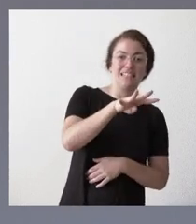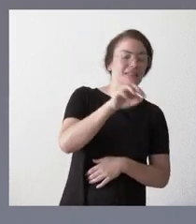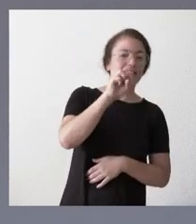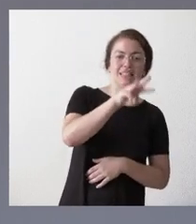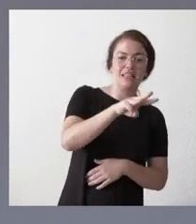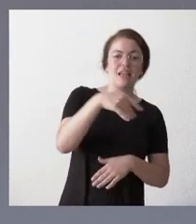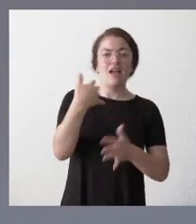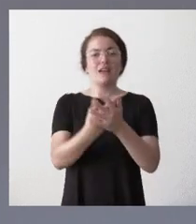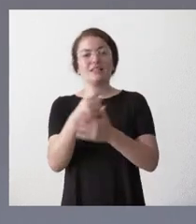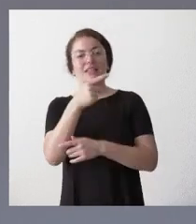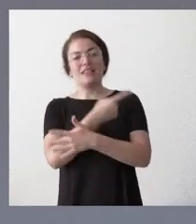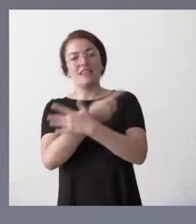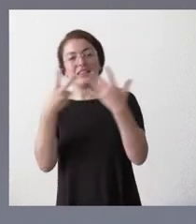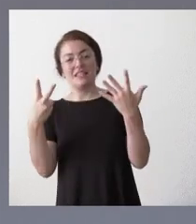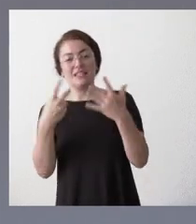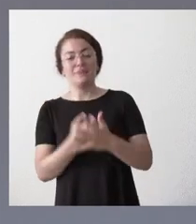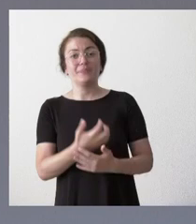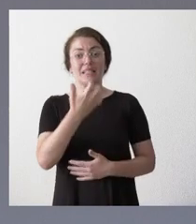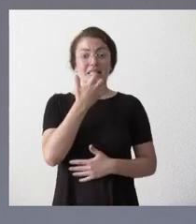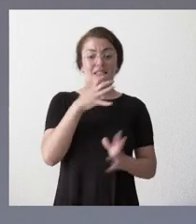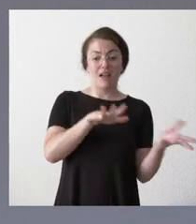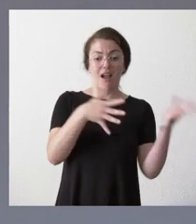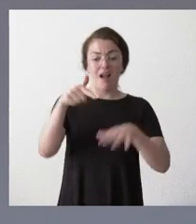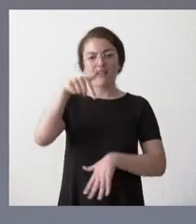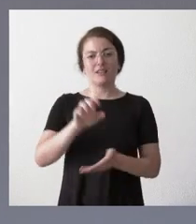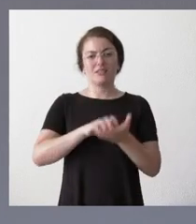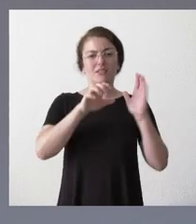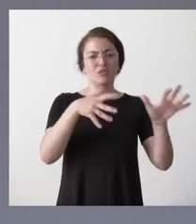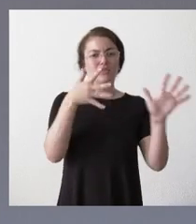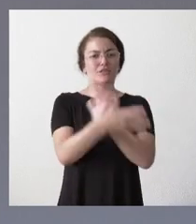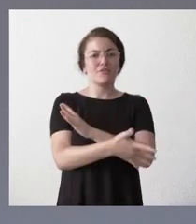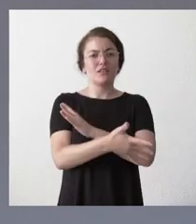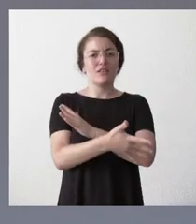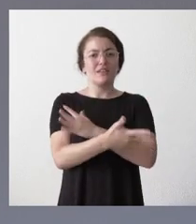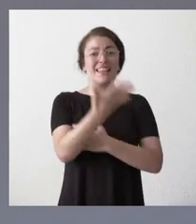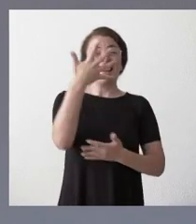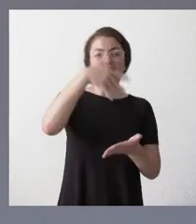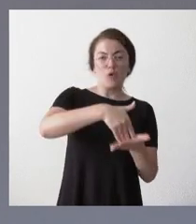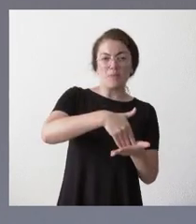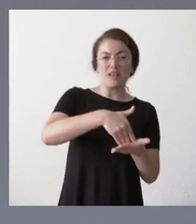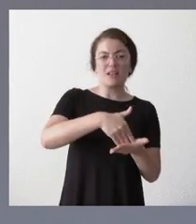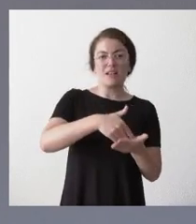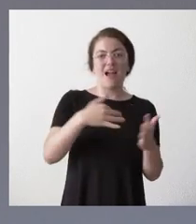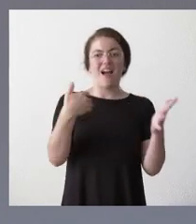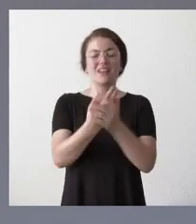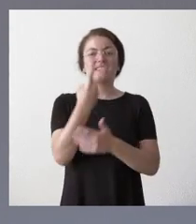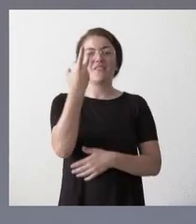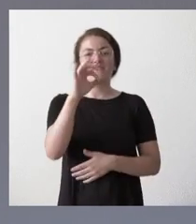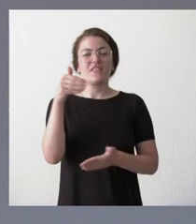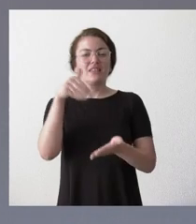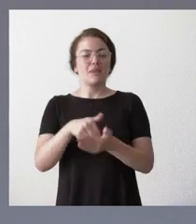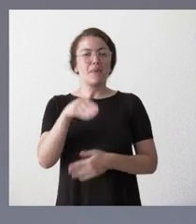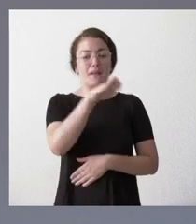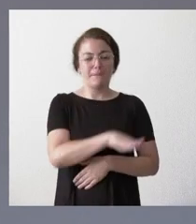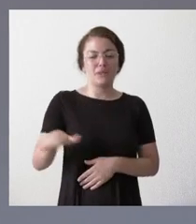Si extrapolásemos estos datos a Castilla y León, estaríamos hablando entre 5.000 y 20.000 menores. Y el